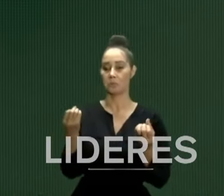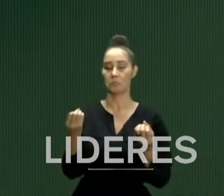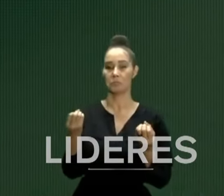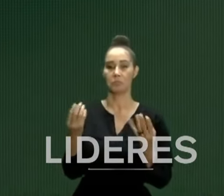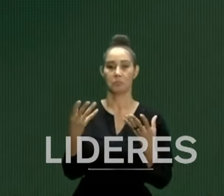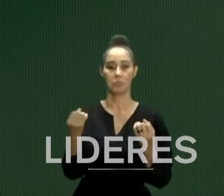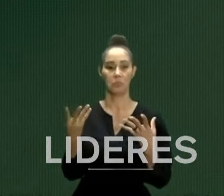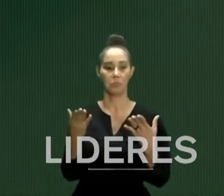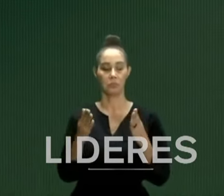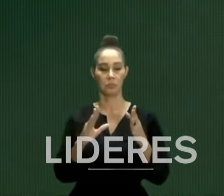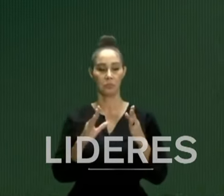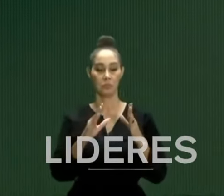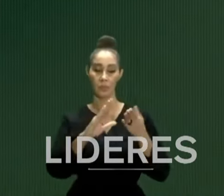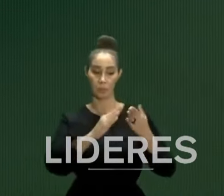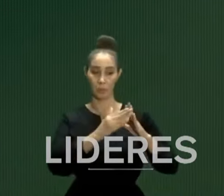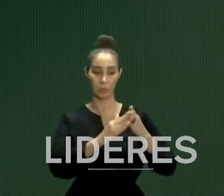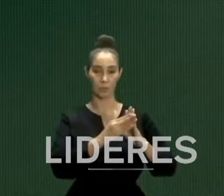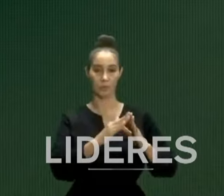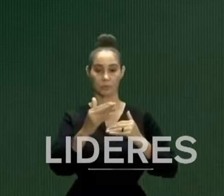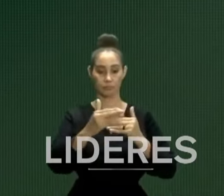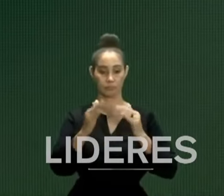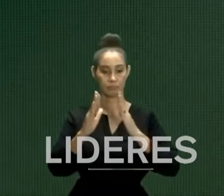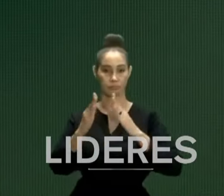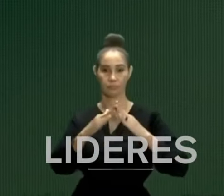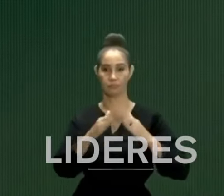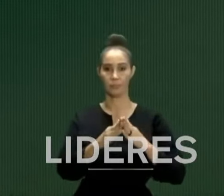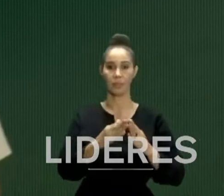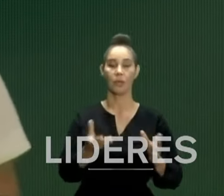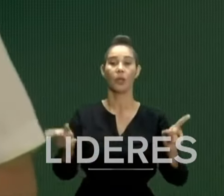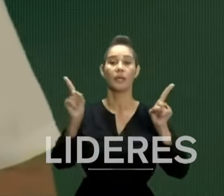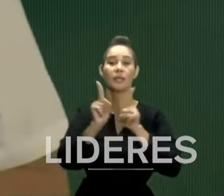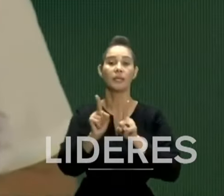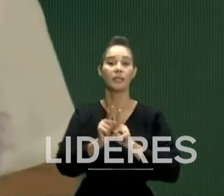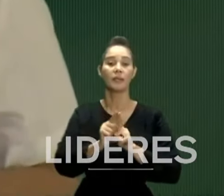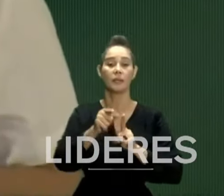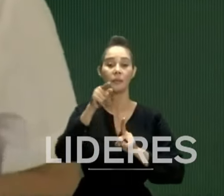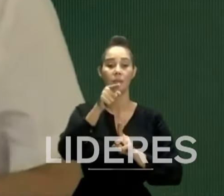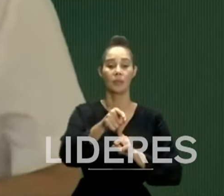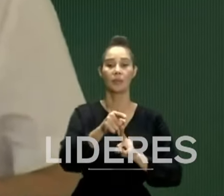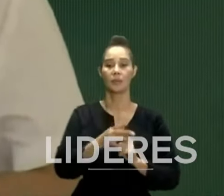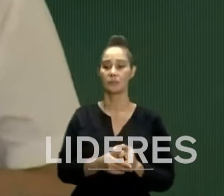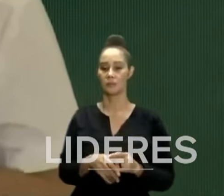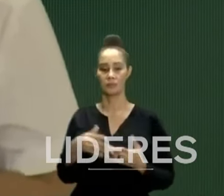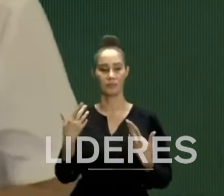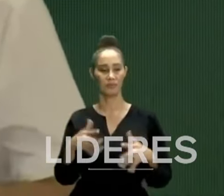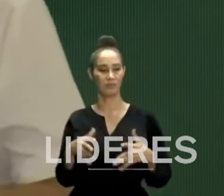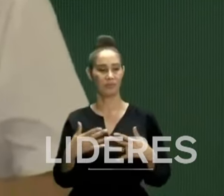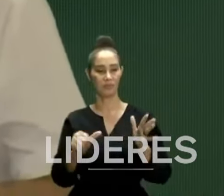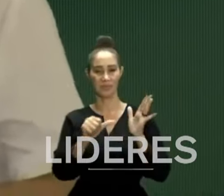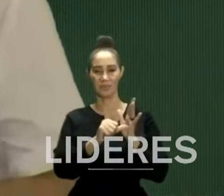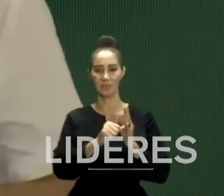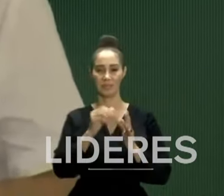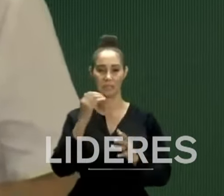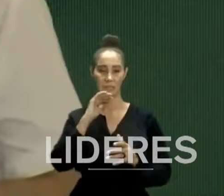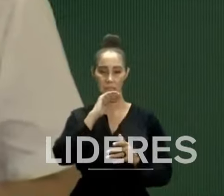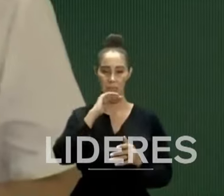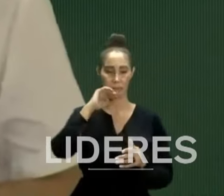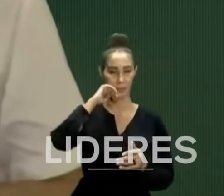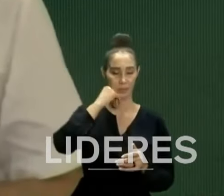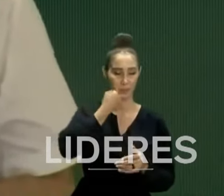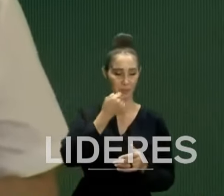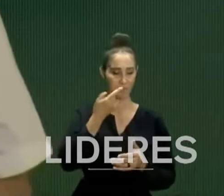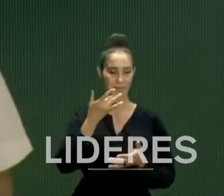aquí la urbanización Fernández y todos sus vecinos, sino que también es una vergüenza que en una capital dominicana